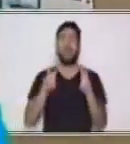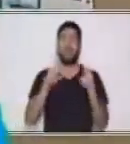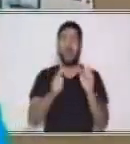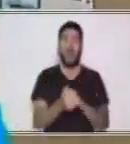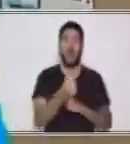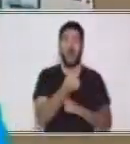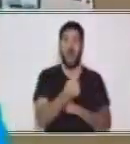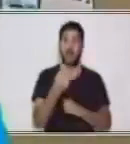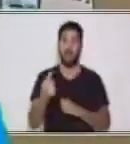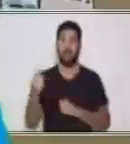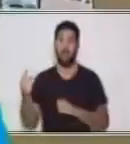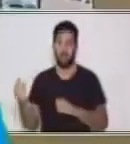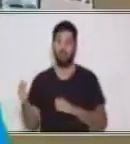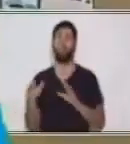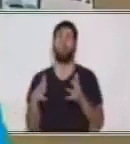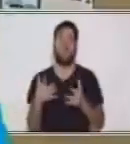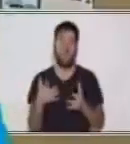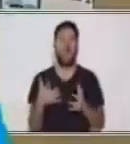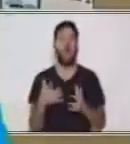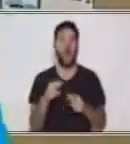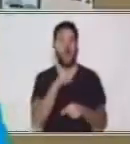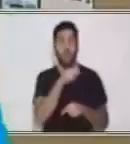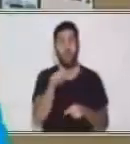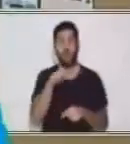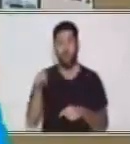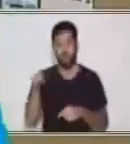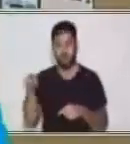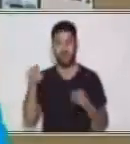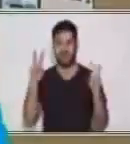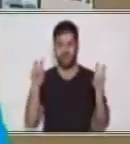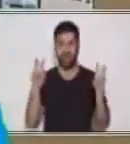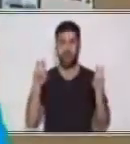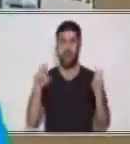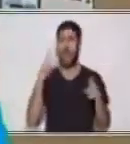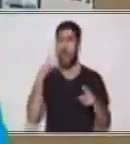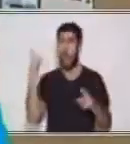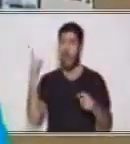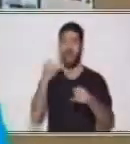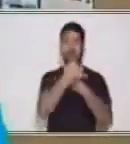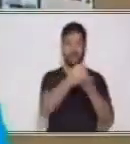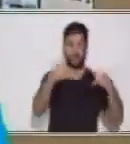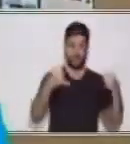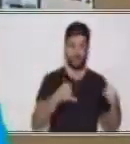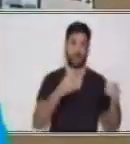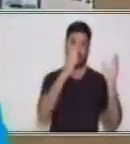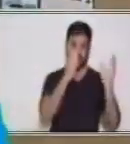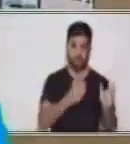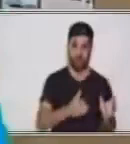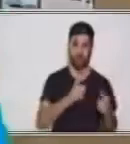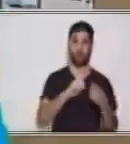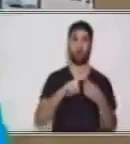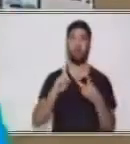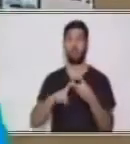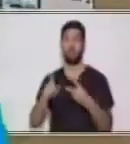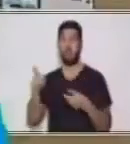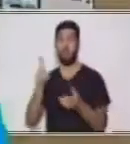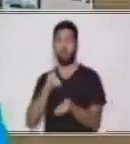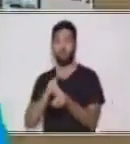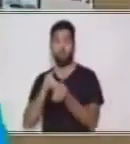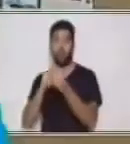una de las profesiones. Vamos a repasar cuáles son esas profesiones. Tenemos ingeniero,